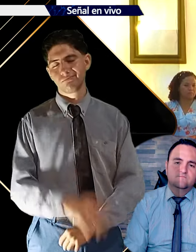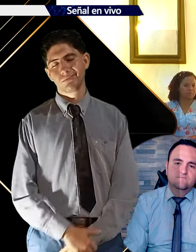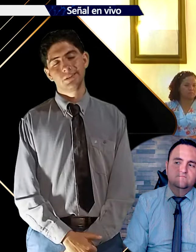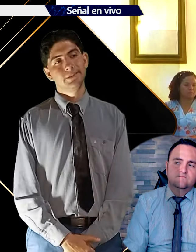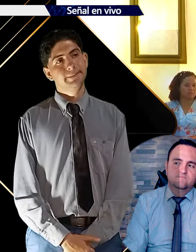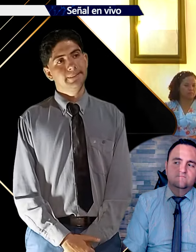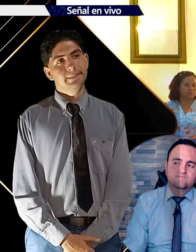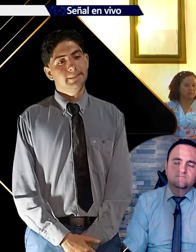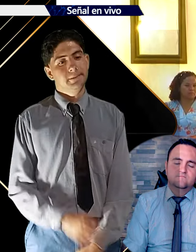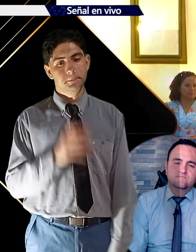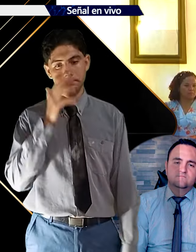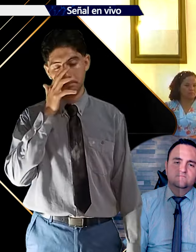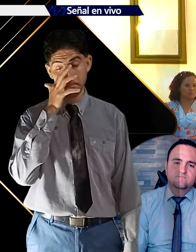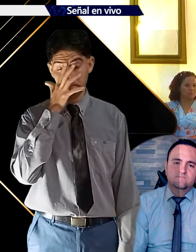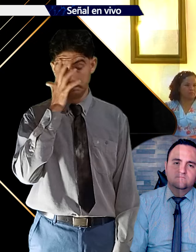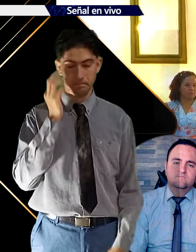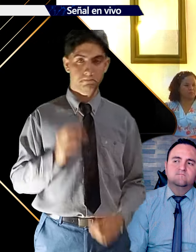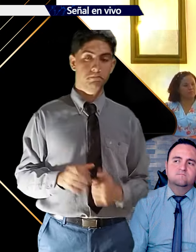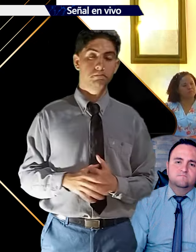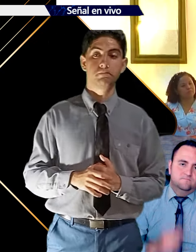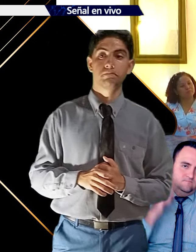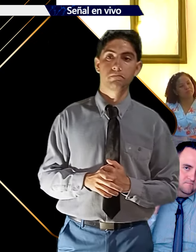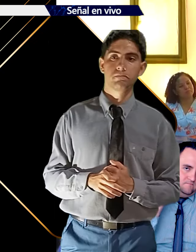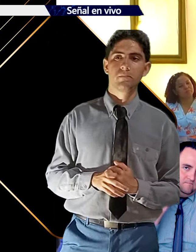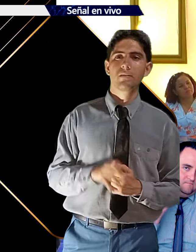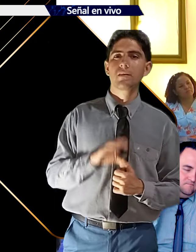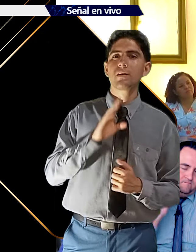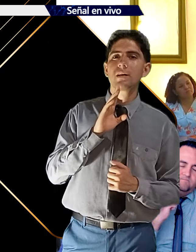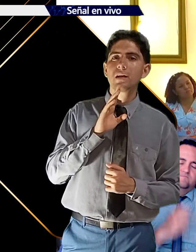Quedó vuelto nada.